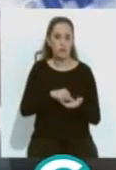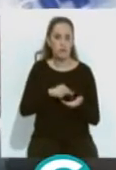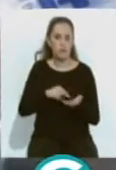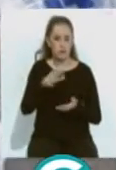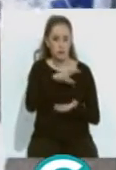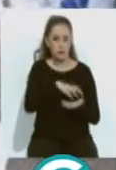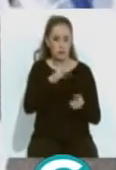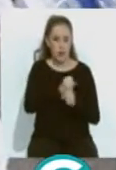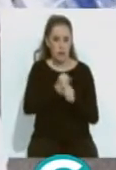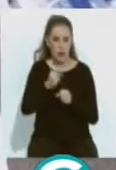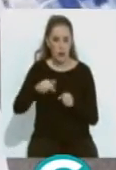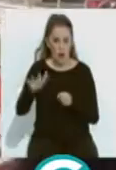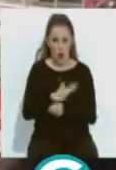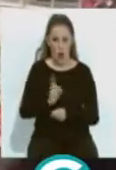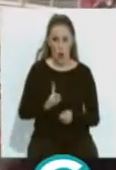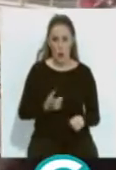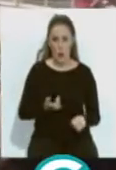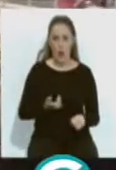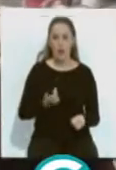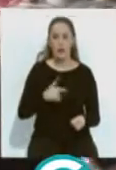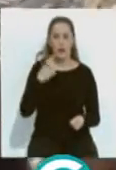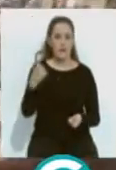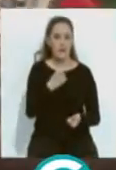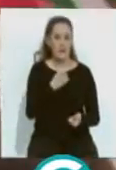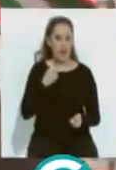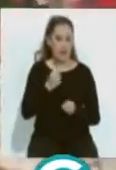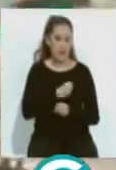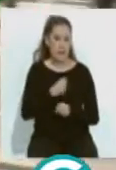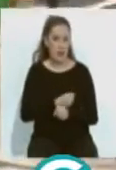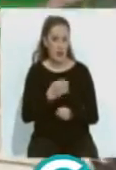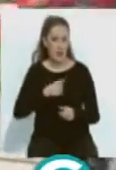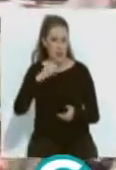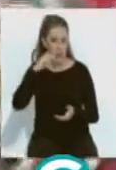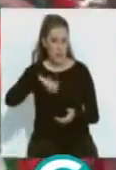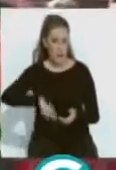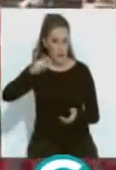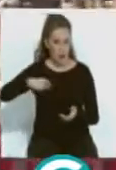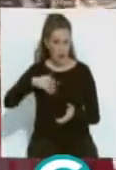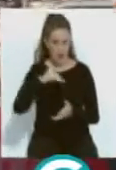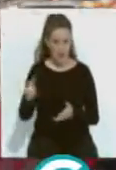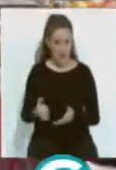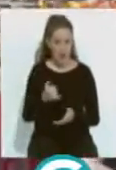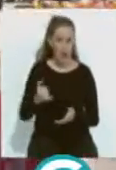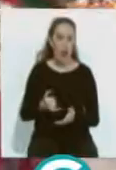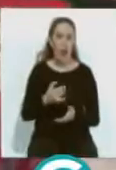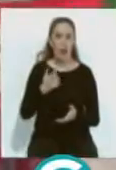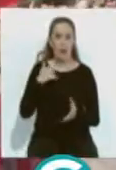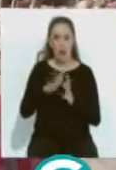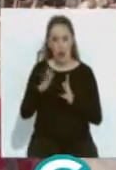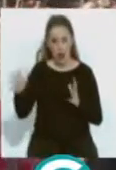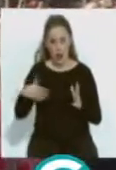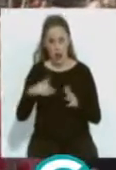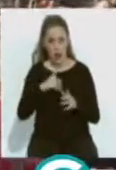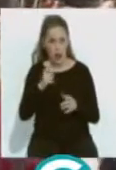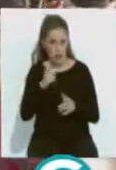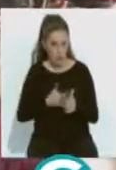que están sin cubrir, faltas de cobertura de profesionales que están de baja de larga duración, de